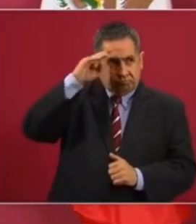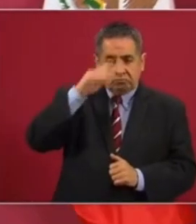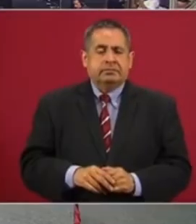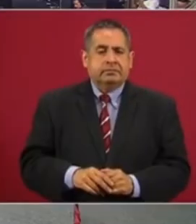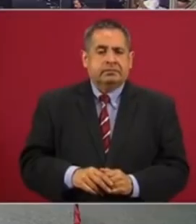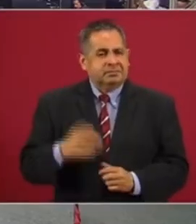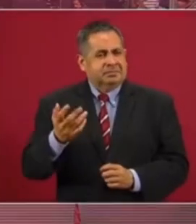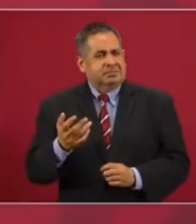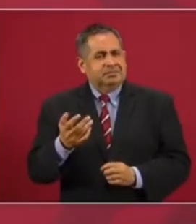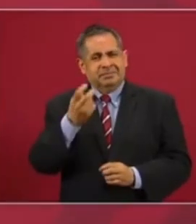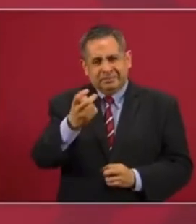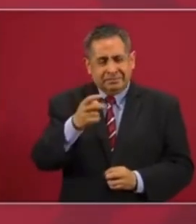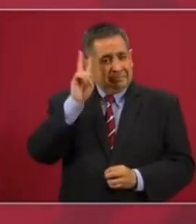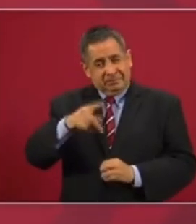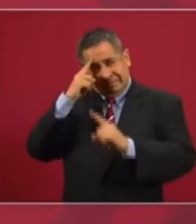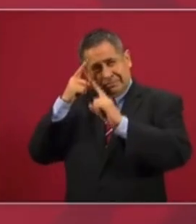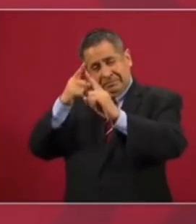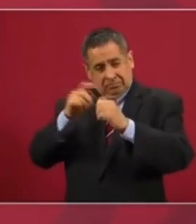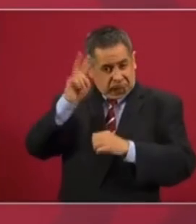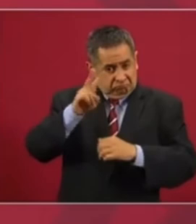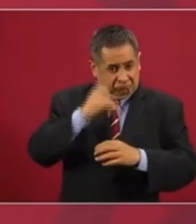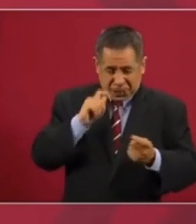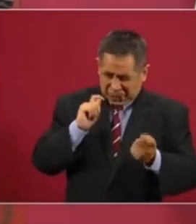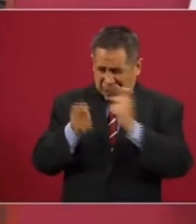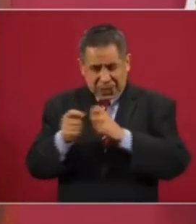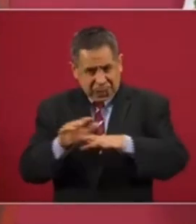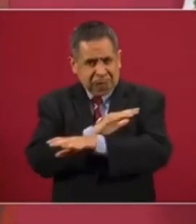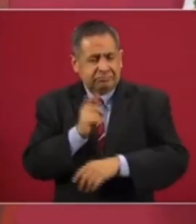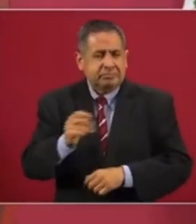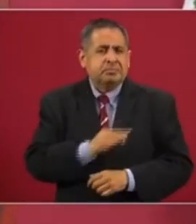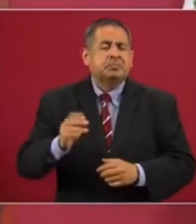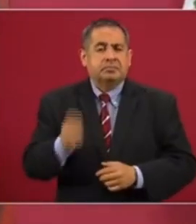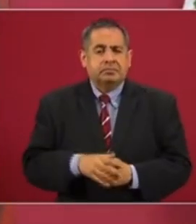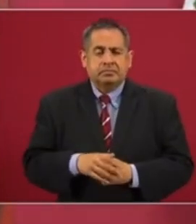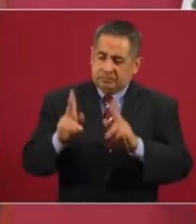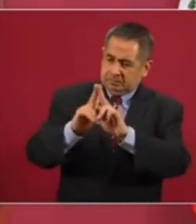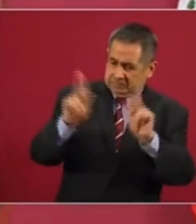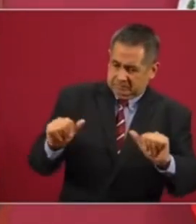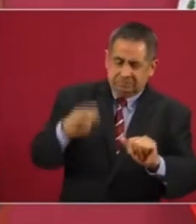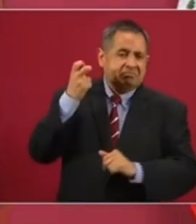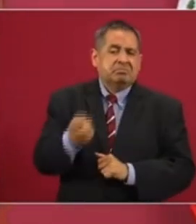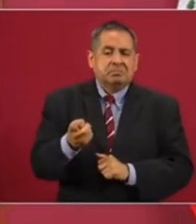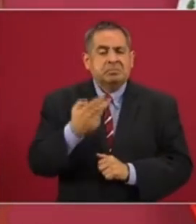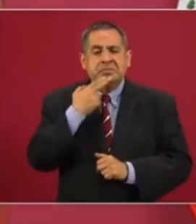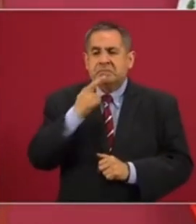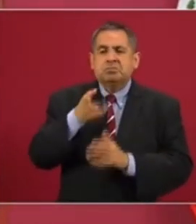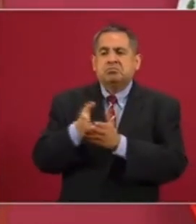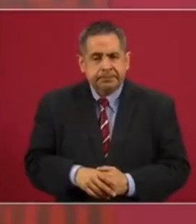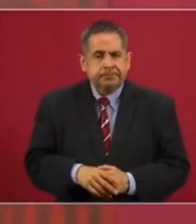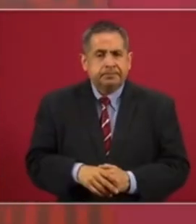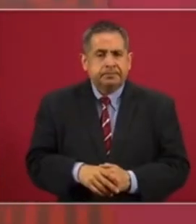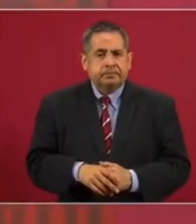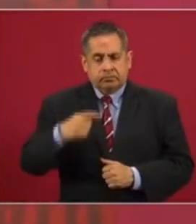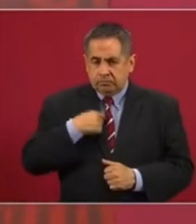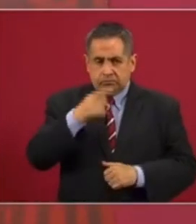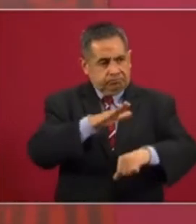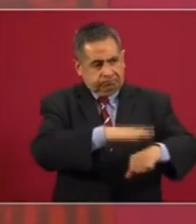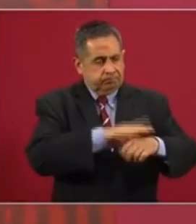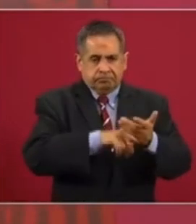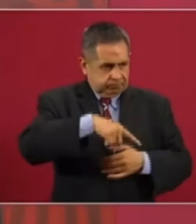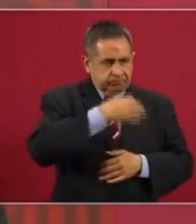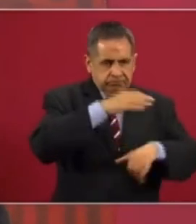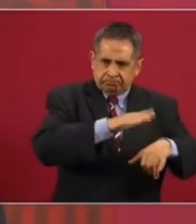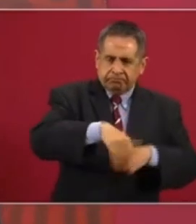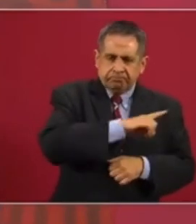la manipulación. O sea, cuando realmente se quiere llevar a cabo una transformación, la vía pacífica es el mejor camino. Y yo los llamo a ellas